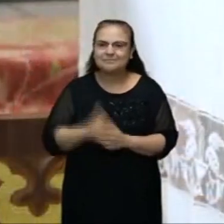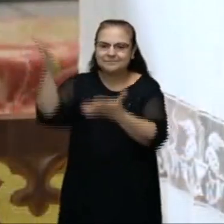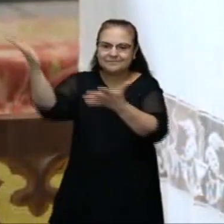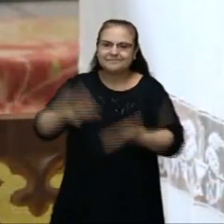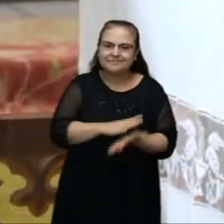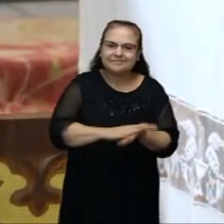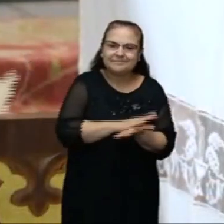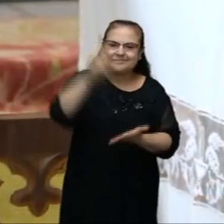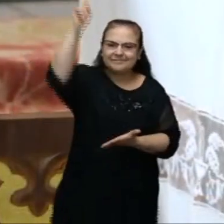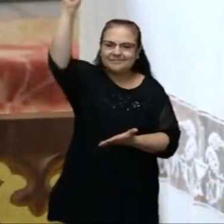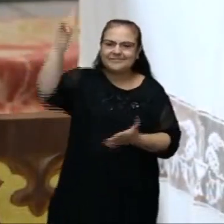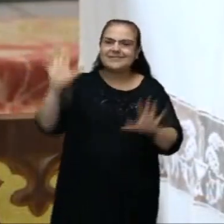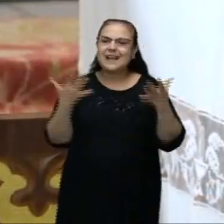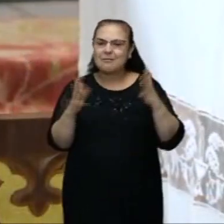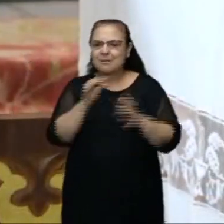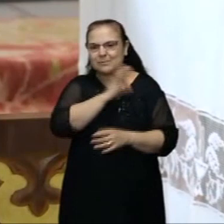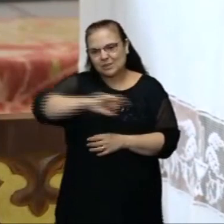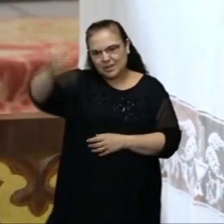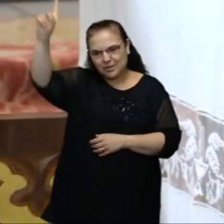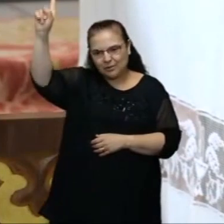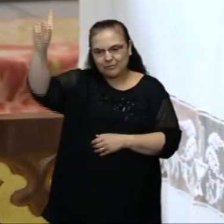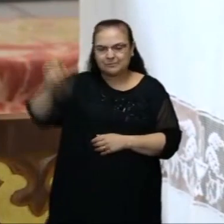Dios. Te alabamos, Señor.